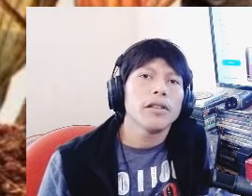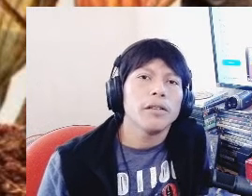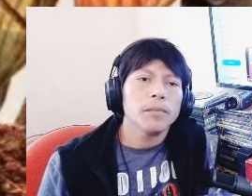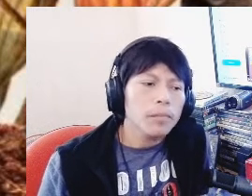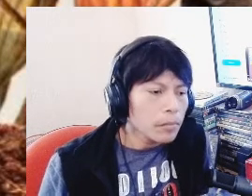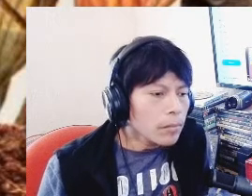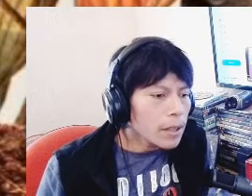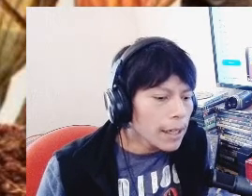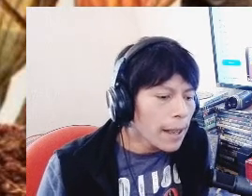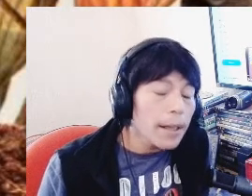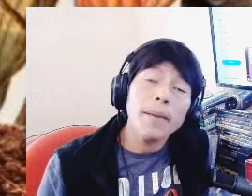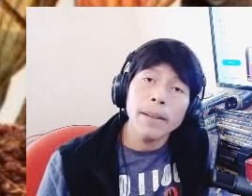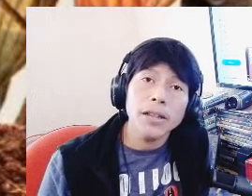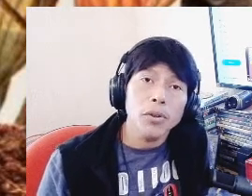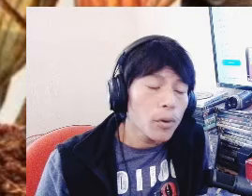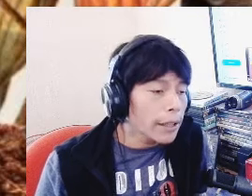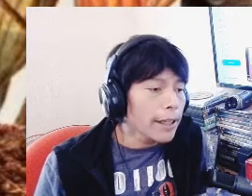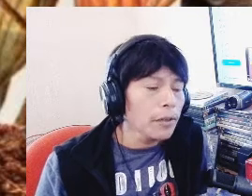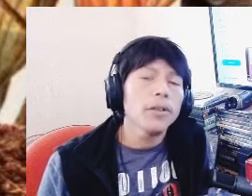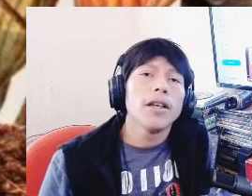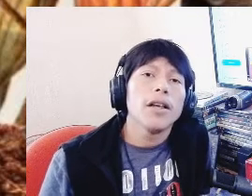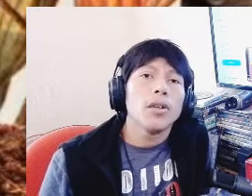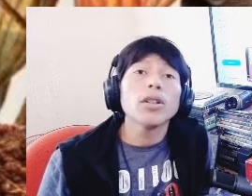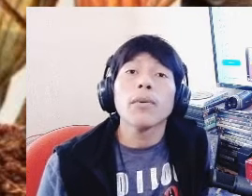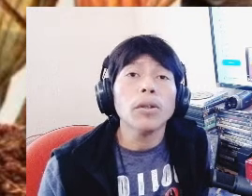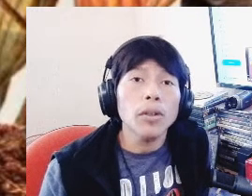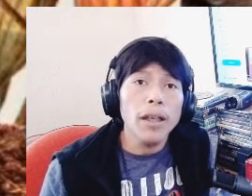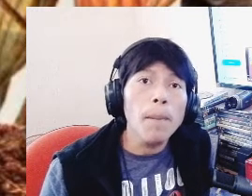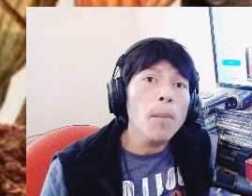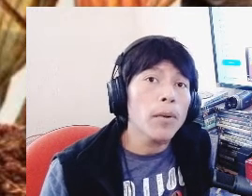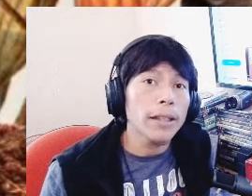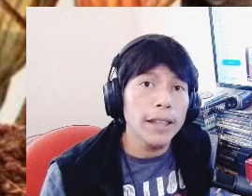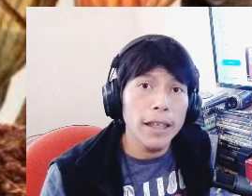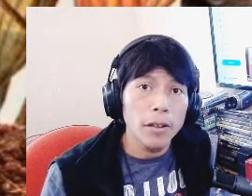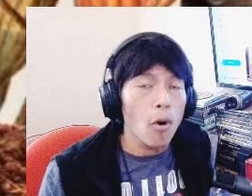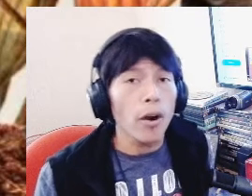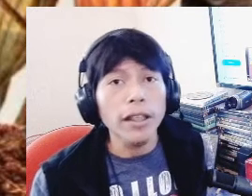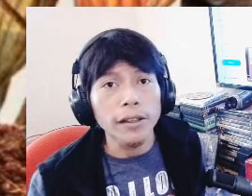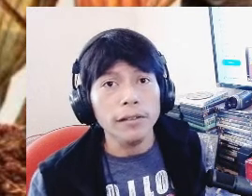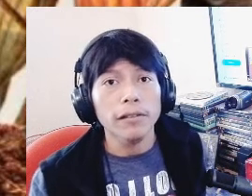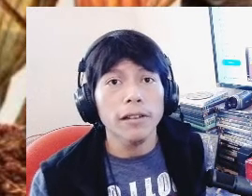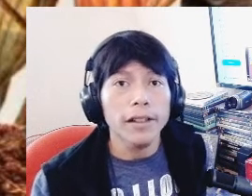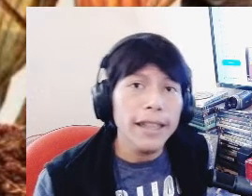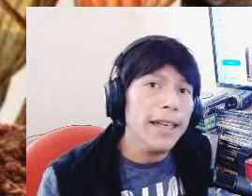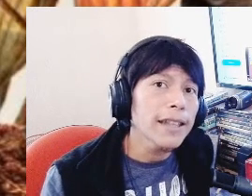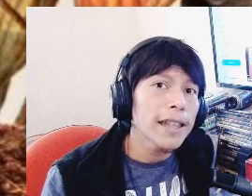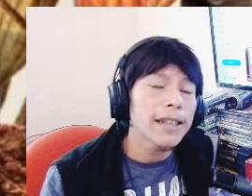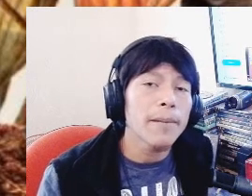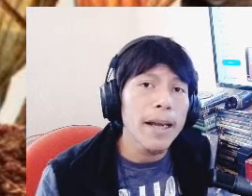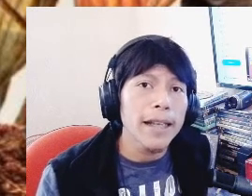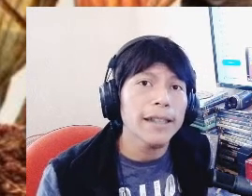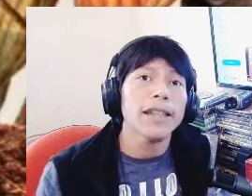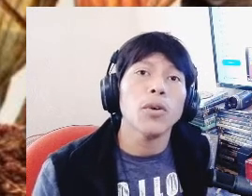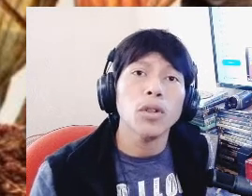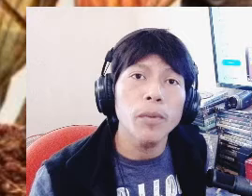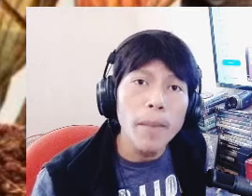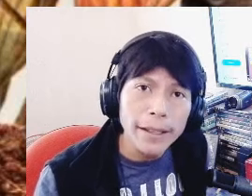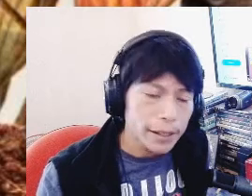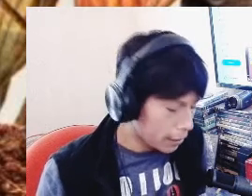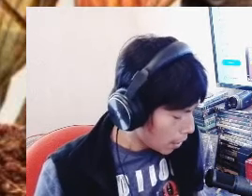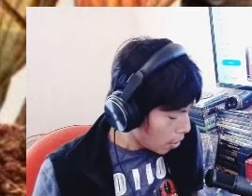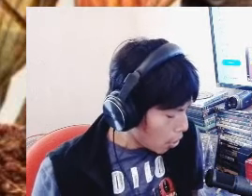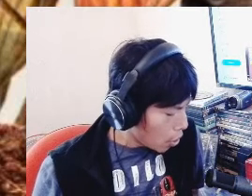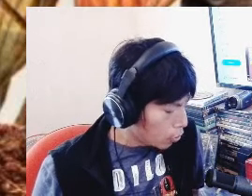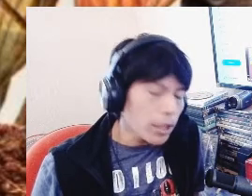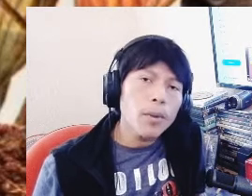hijos. La empresa chocolatera, ¿no? No sé cuánto tiempo, podrá ser horas, días, semanas, inclusive